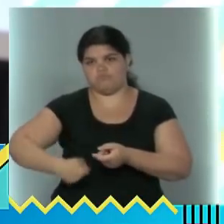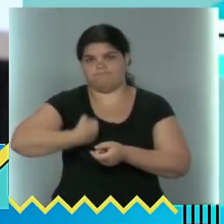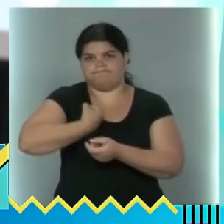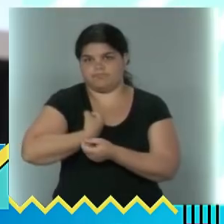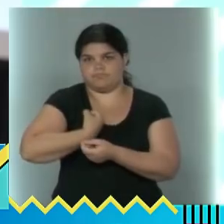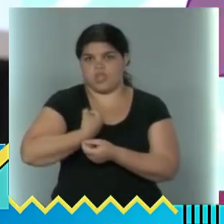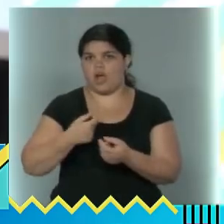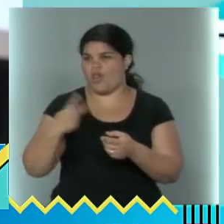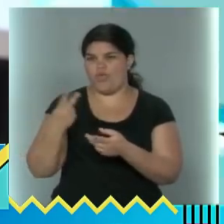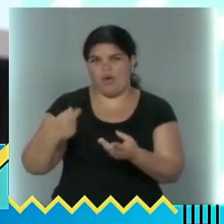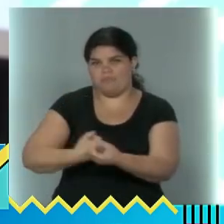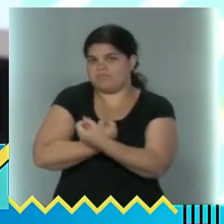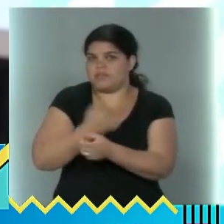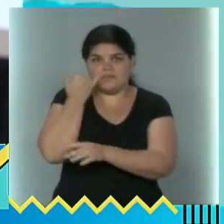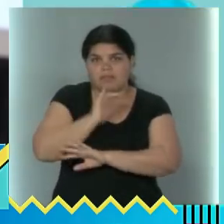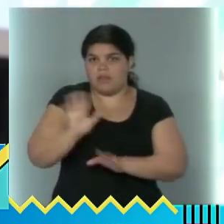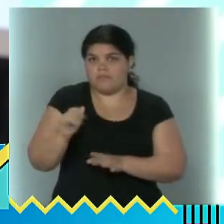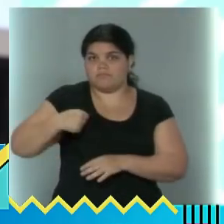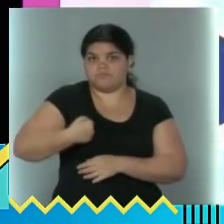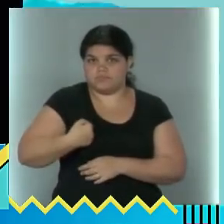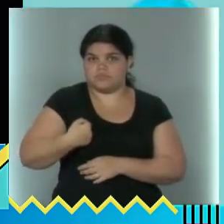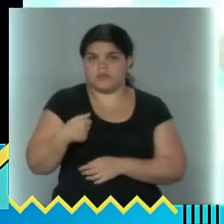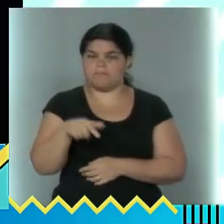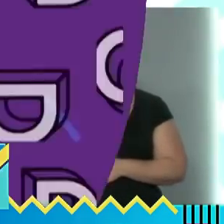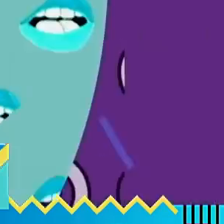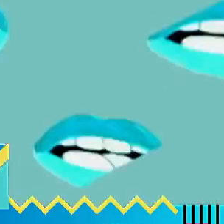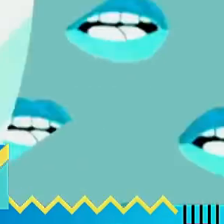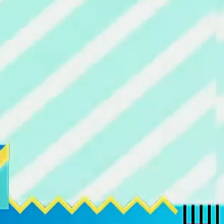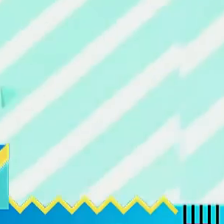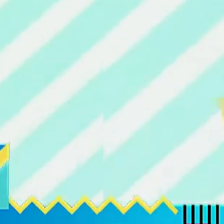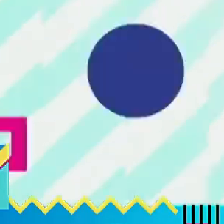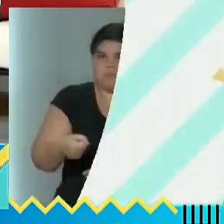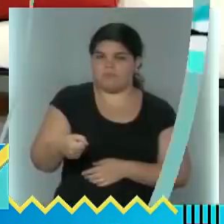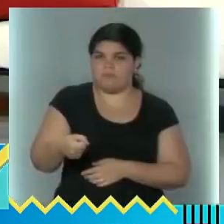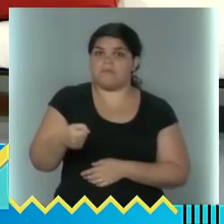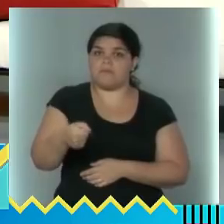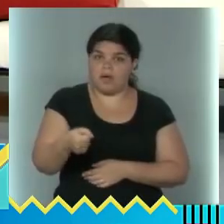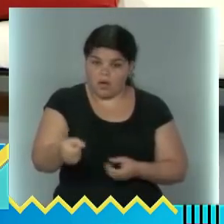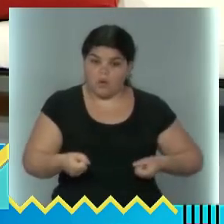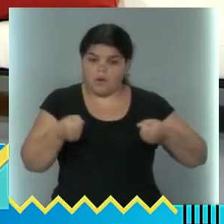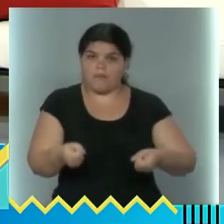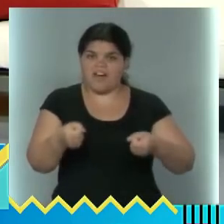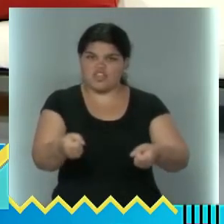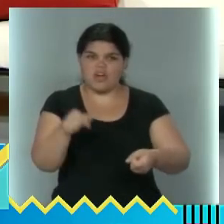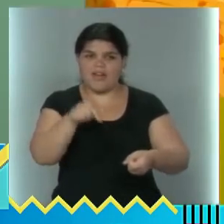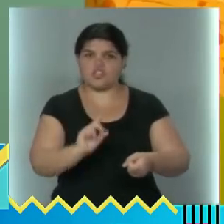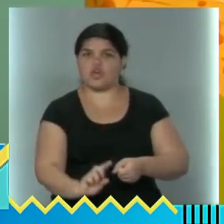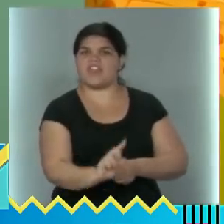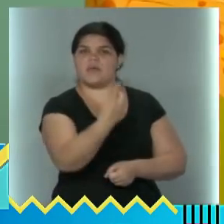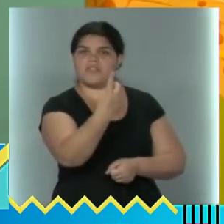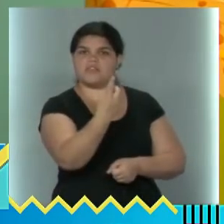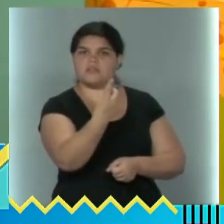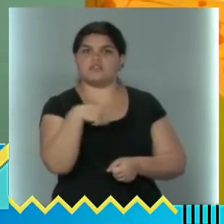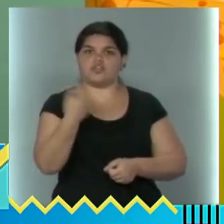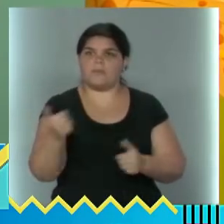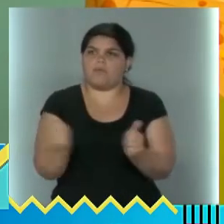esposo y ya estoy bien. Pero ese andador y ese bastón le está dando independencia de una persona, ¿sí?